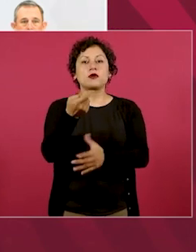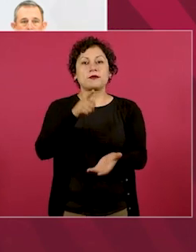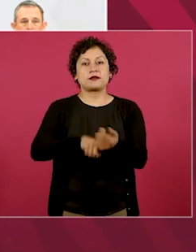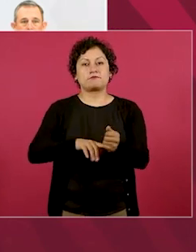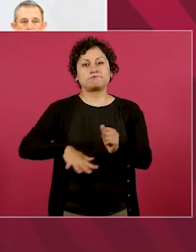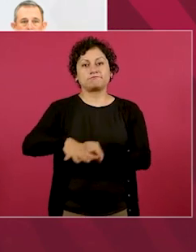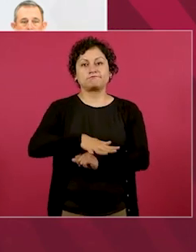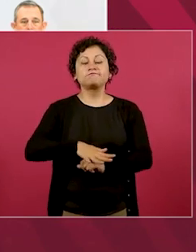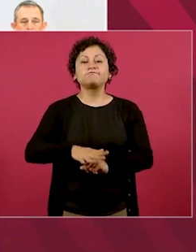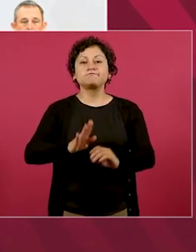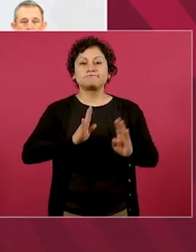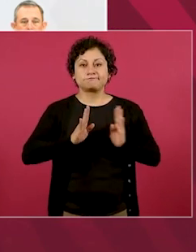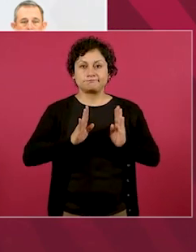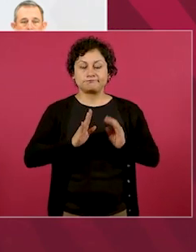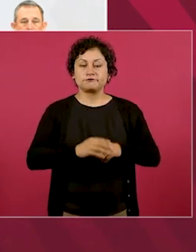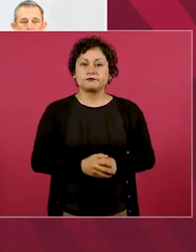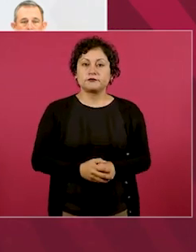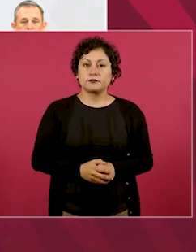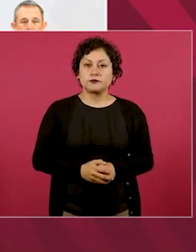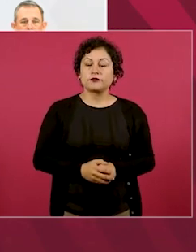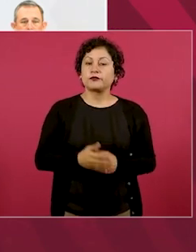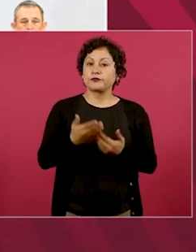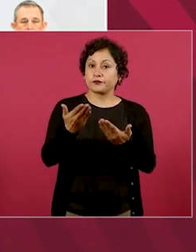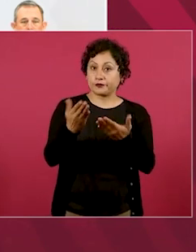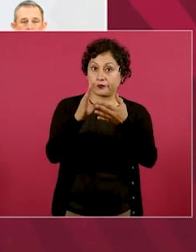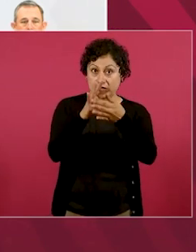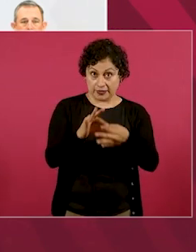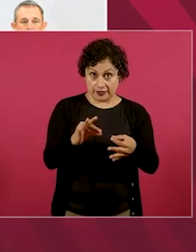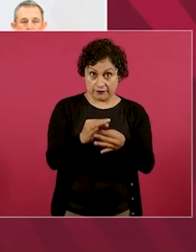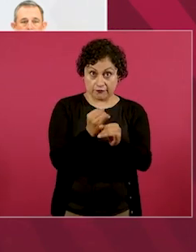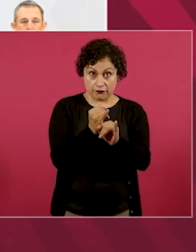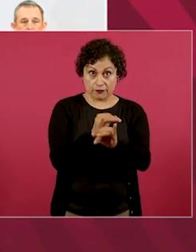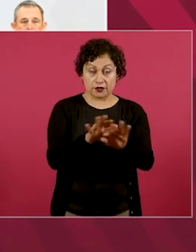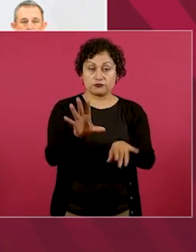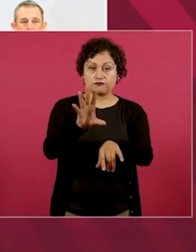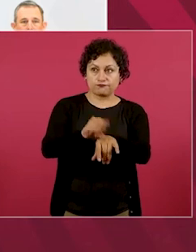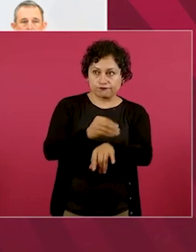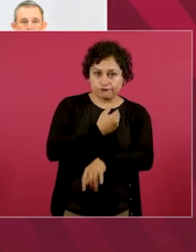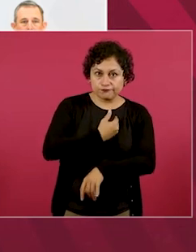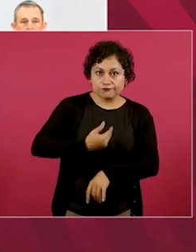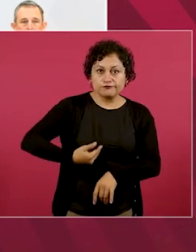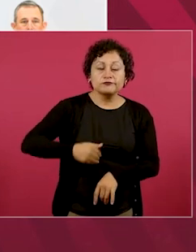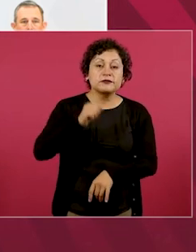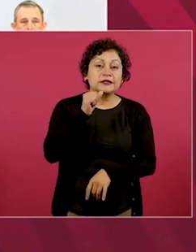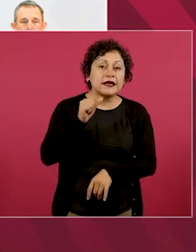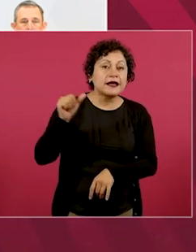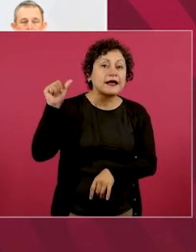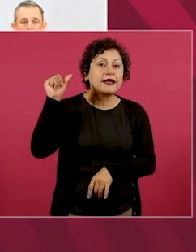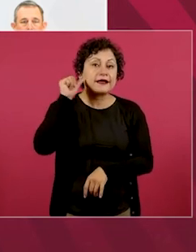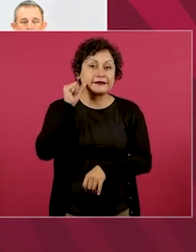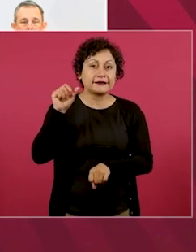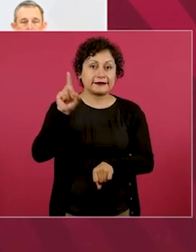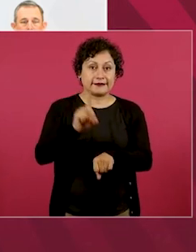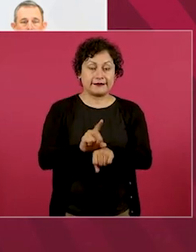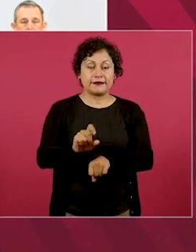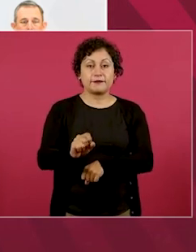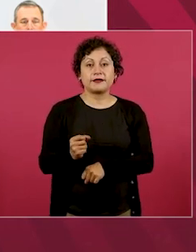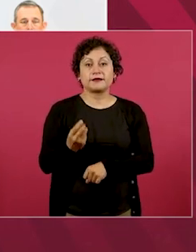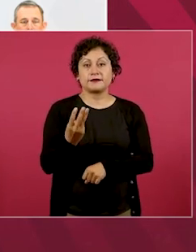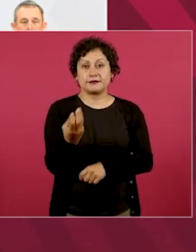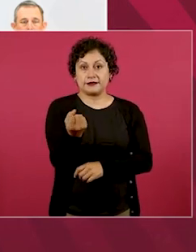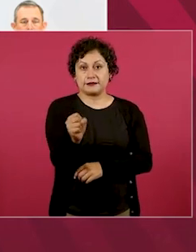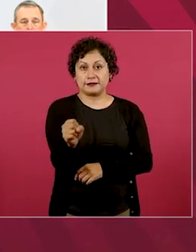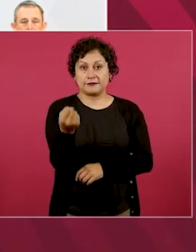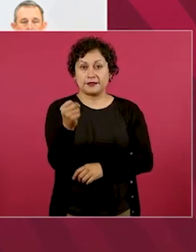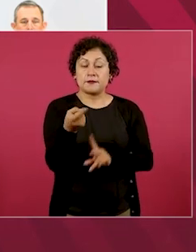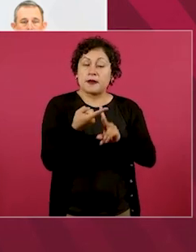Informarles a ustedes, señor presidente, que el día de ayer, en el primer minuto del día 23 de septiembre,